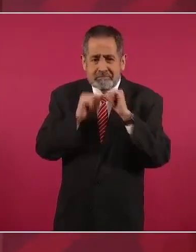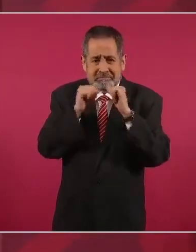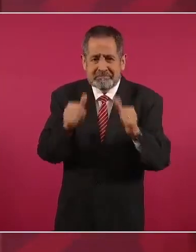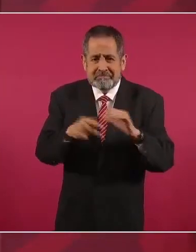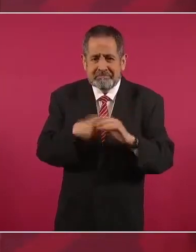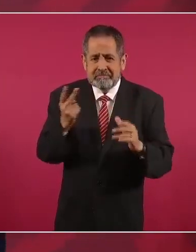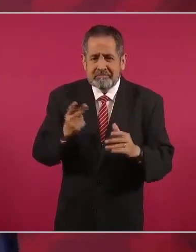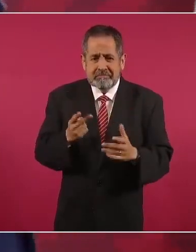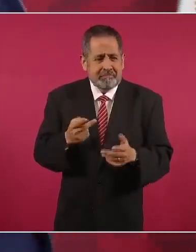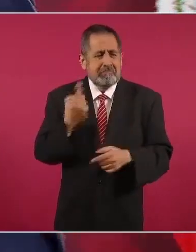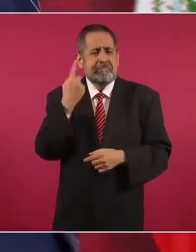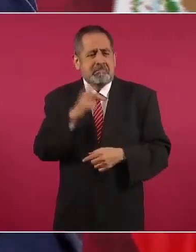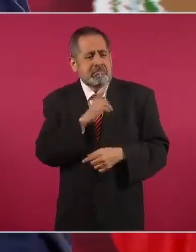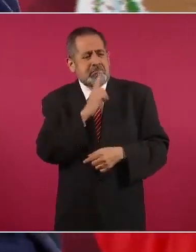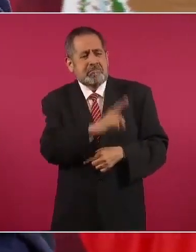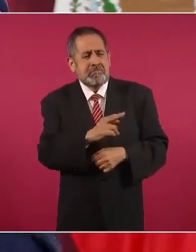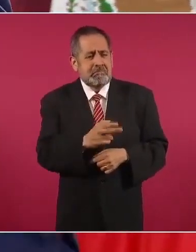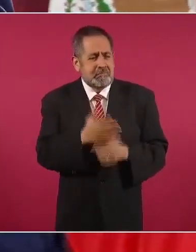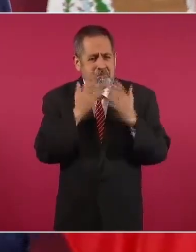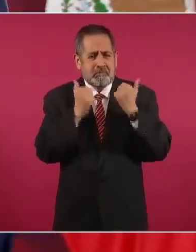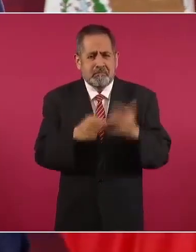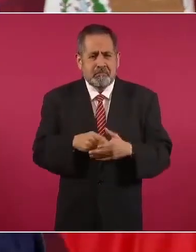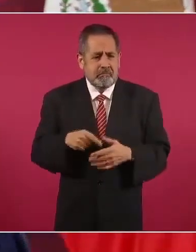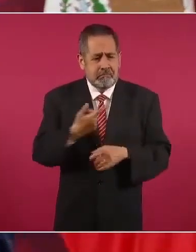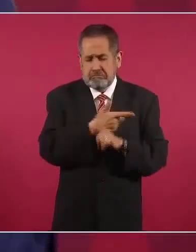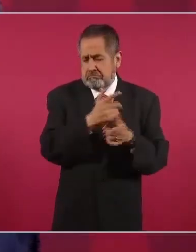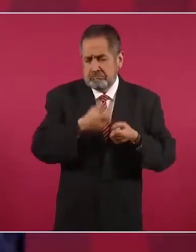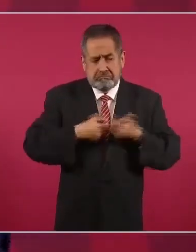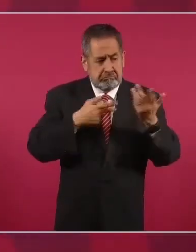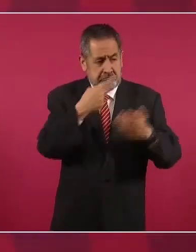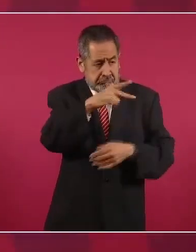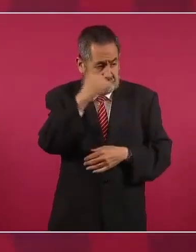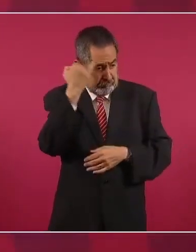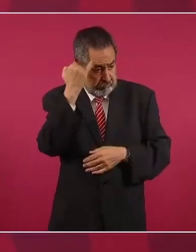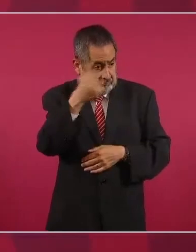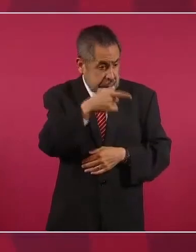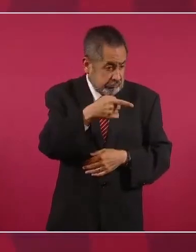Es un acto de libertad,